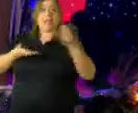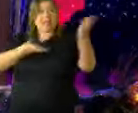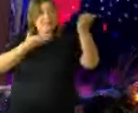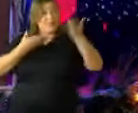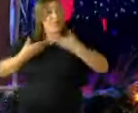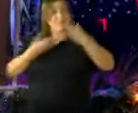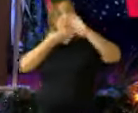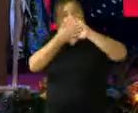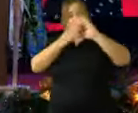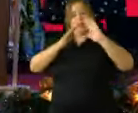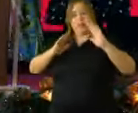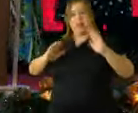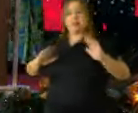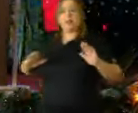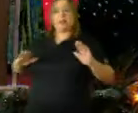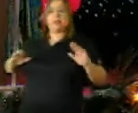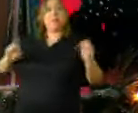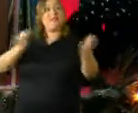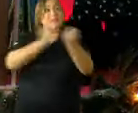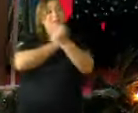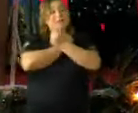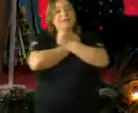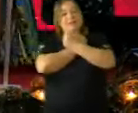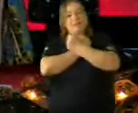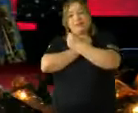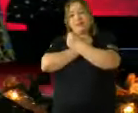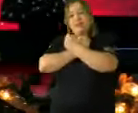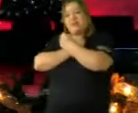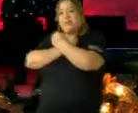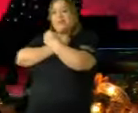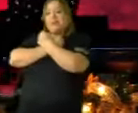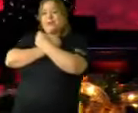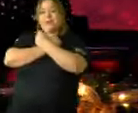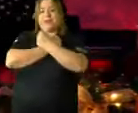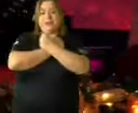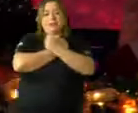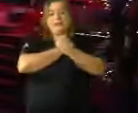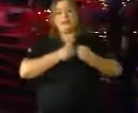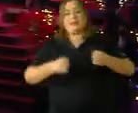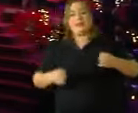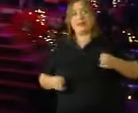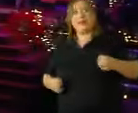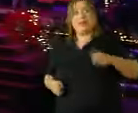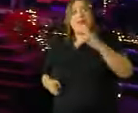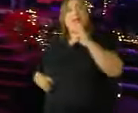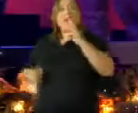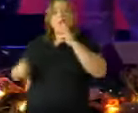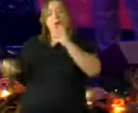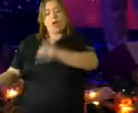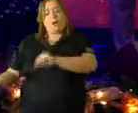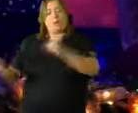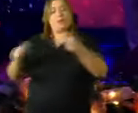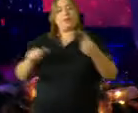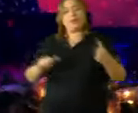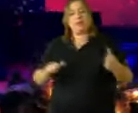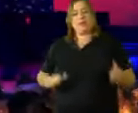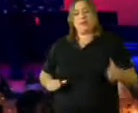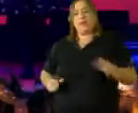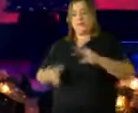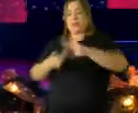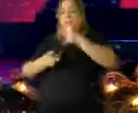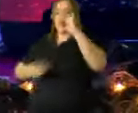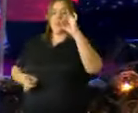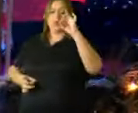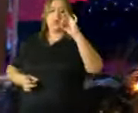paz, me dio su amor y con su espíritu me bautizó.